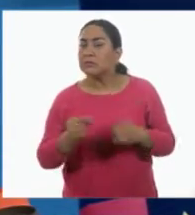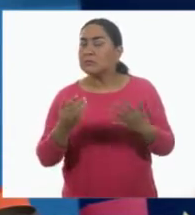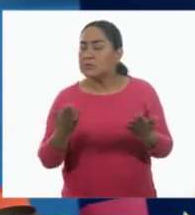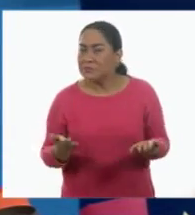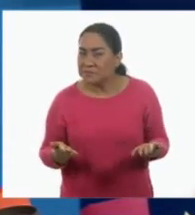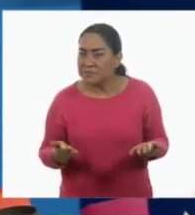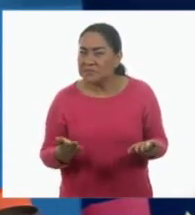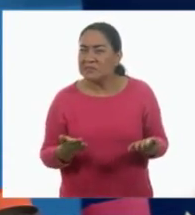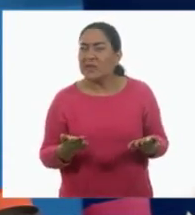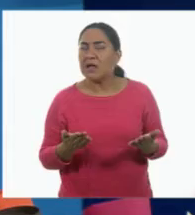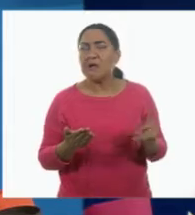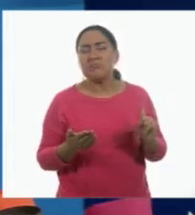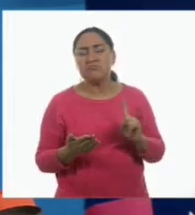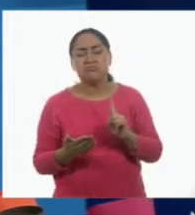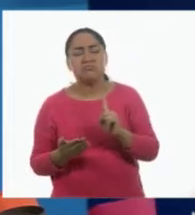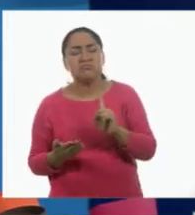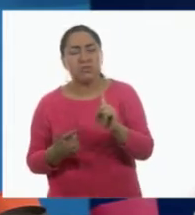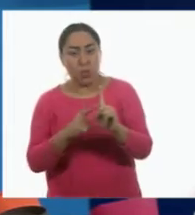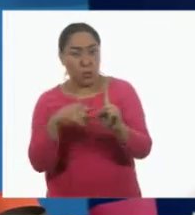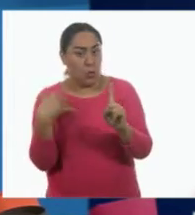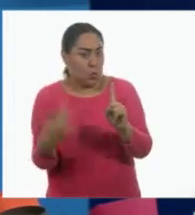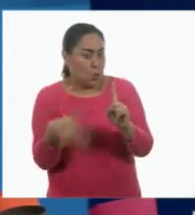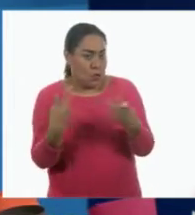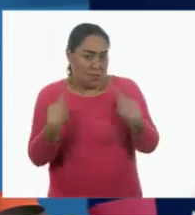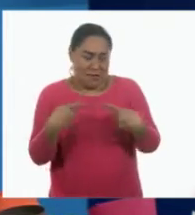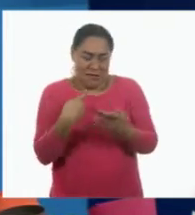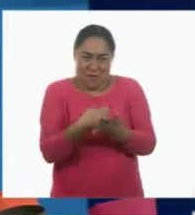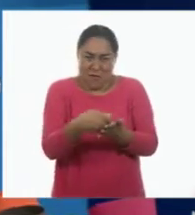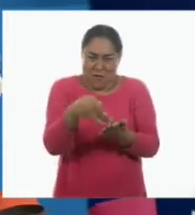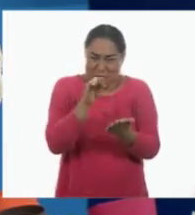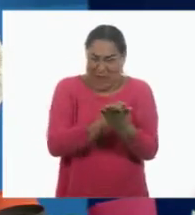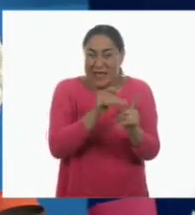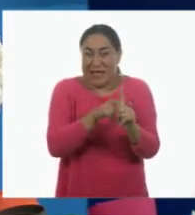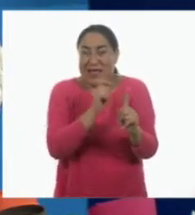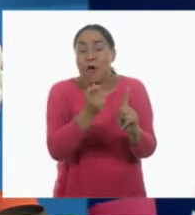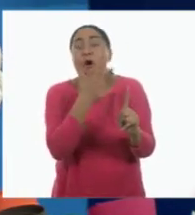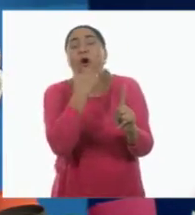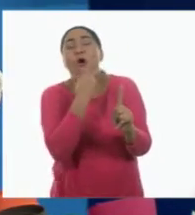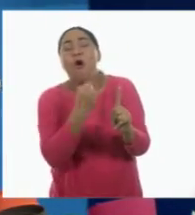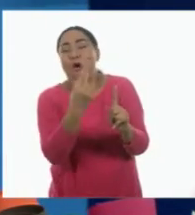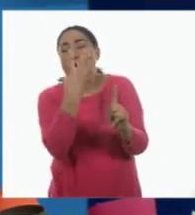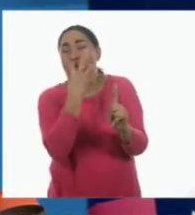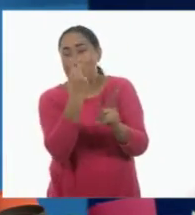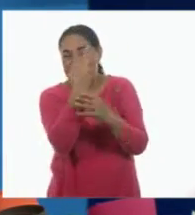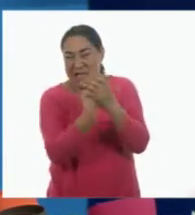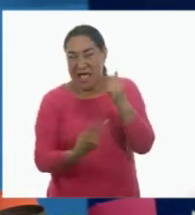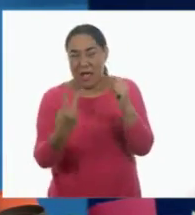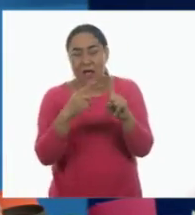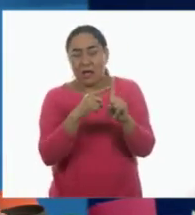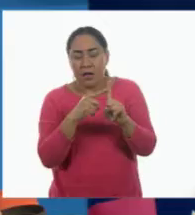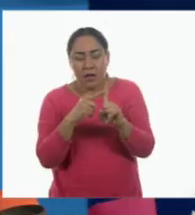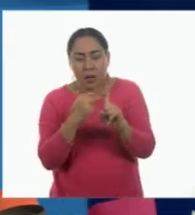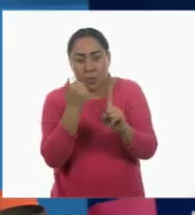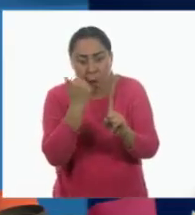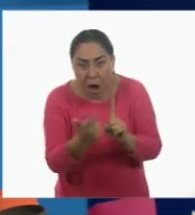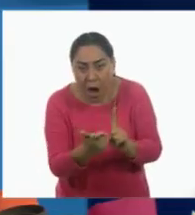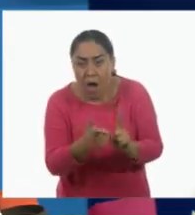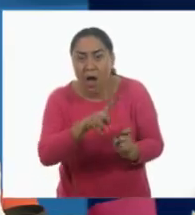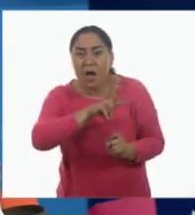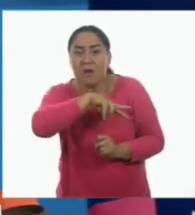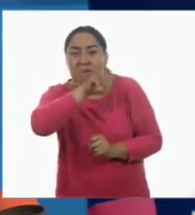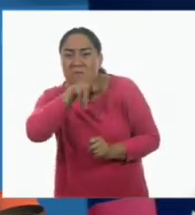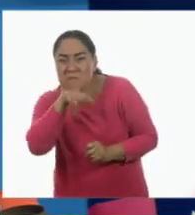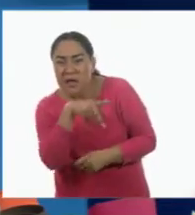cuando menos se lo esperaba, nuestro héroe, ese hombre lobo, se encontró con una serpiente de